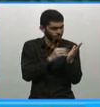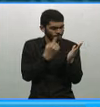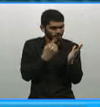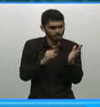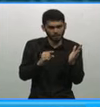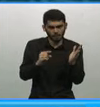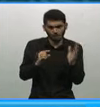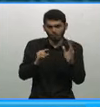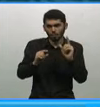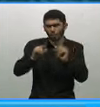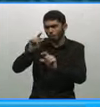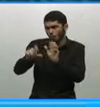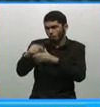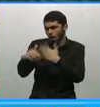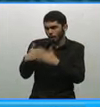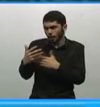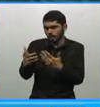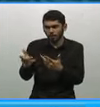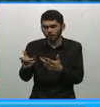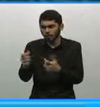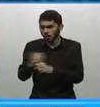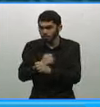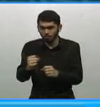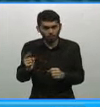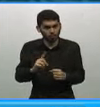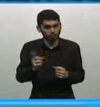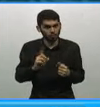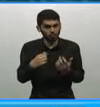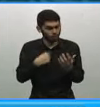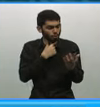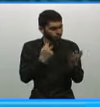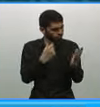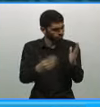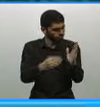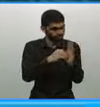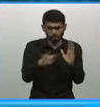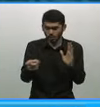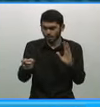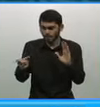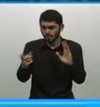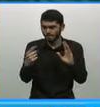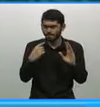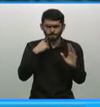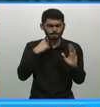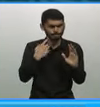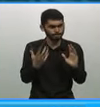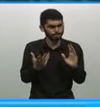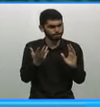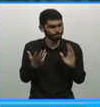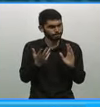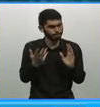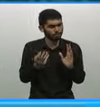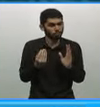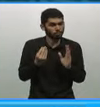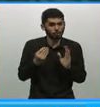de alguno de los jugadores que él desea convocar, y además con esa, con lo que destacaba el Tata Martino, esto de la